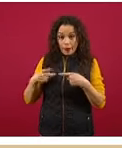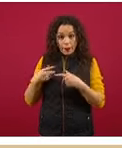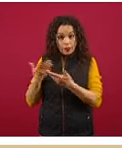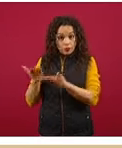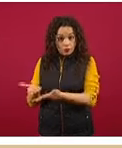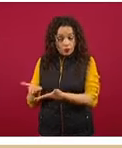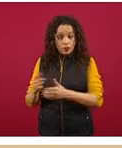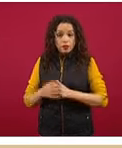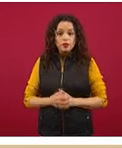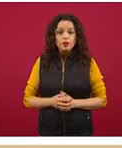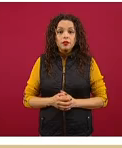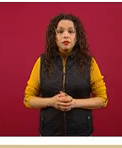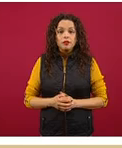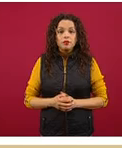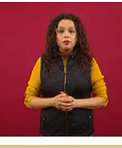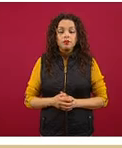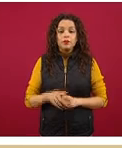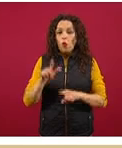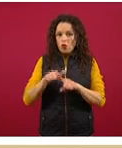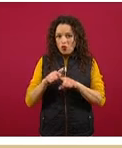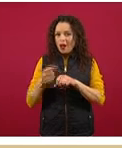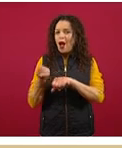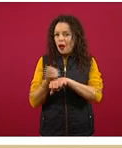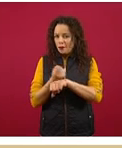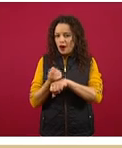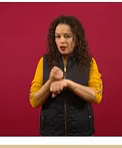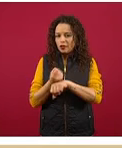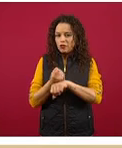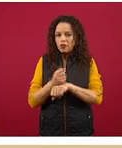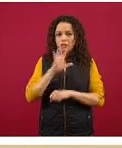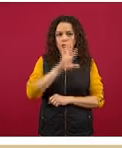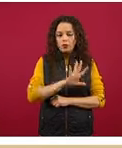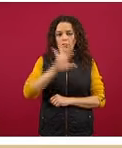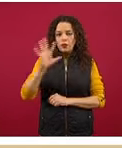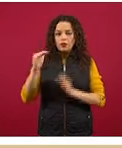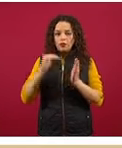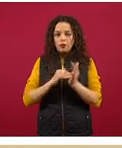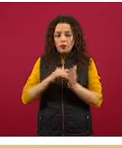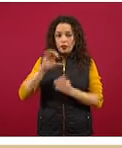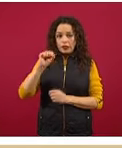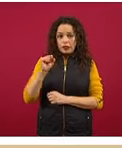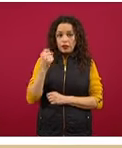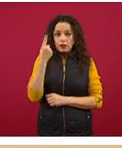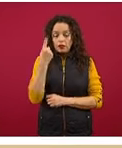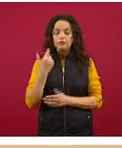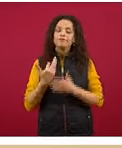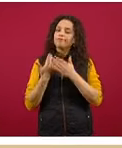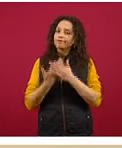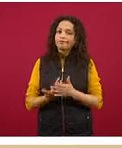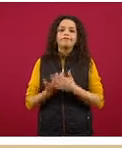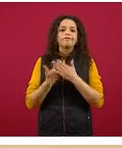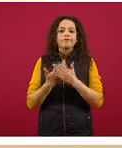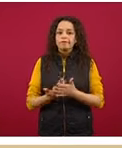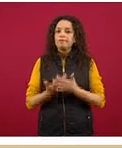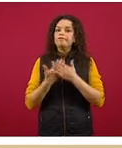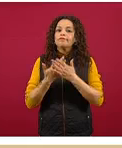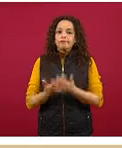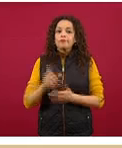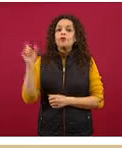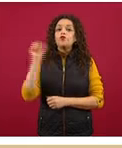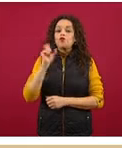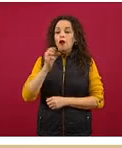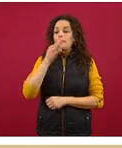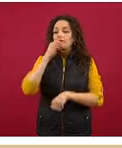en este rubro amarillo, 55.061 esperando un resultado al momento, y